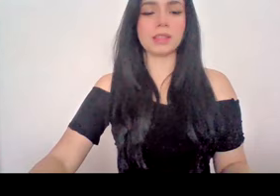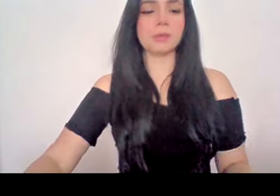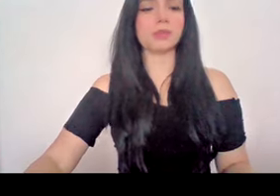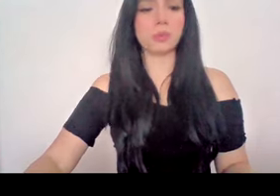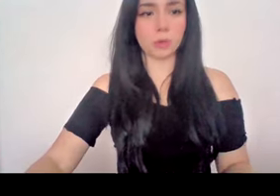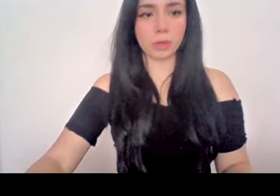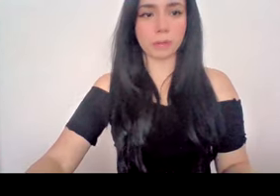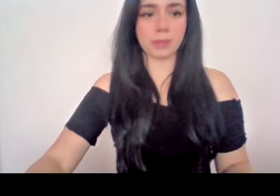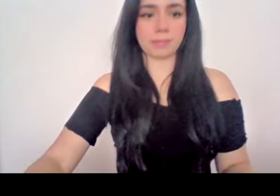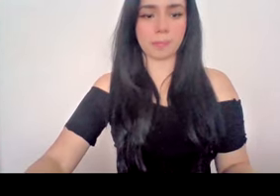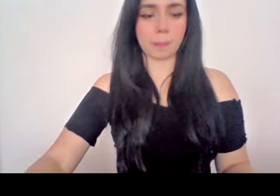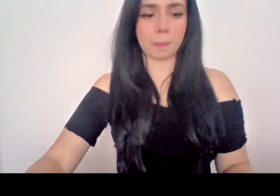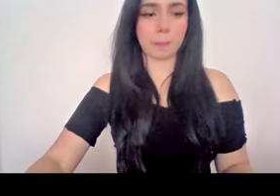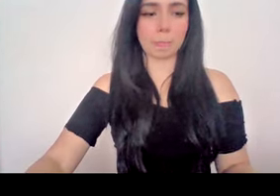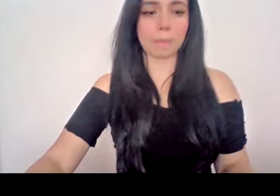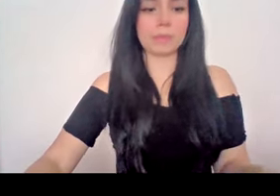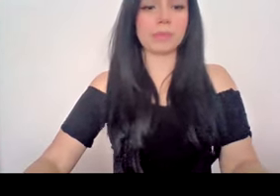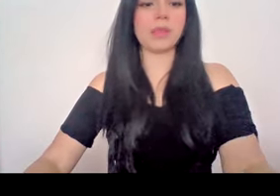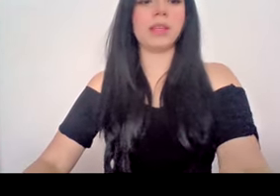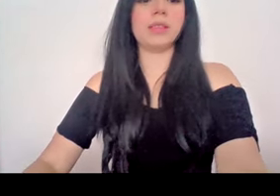Muy bien, estamos muy bien.